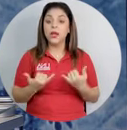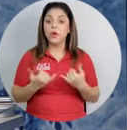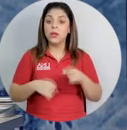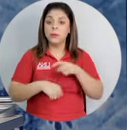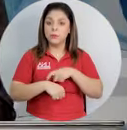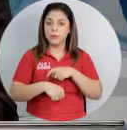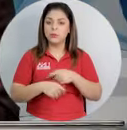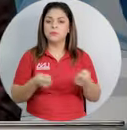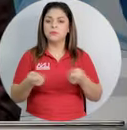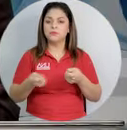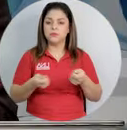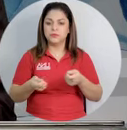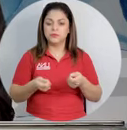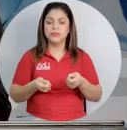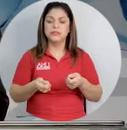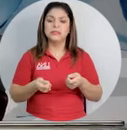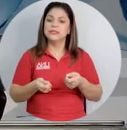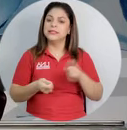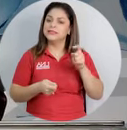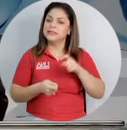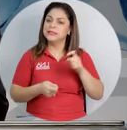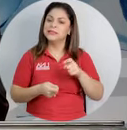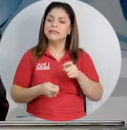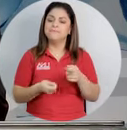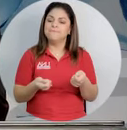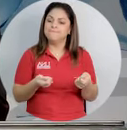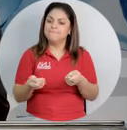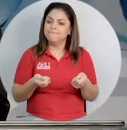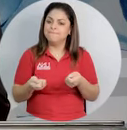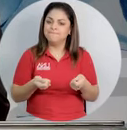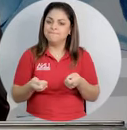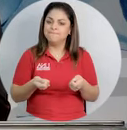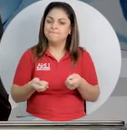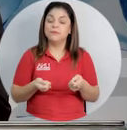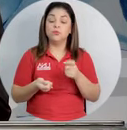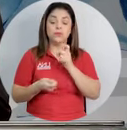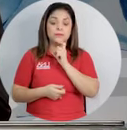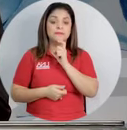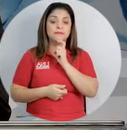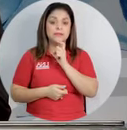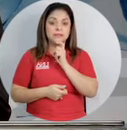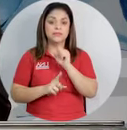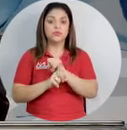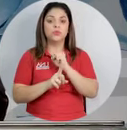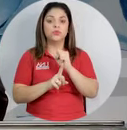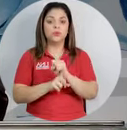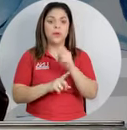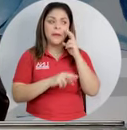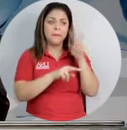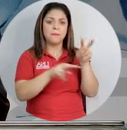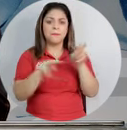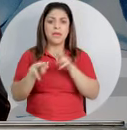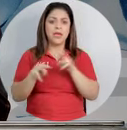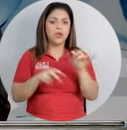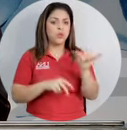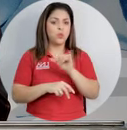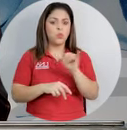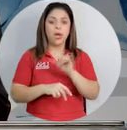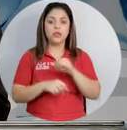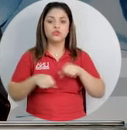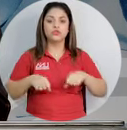viviendo. Estamos en una coyuntura de austeridad. No, inclusive a nivel de los mismos supermercados vemos